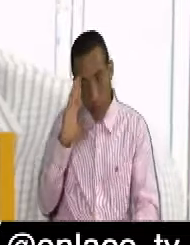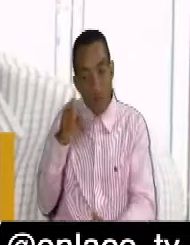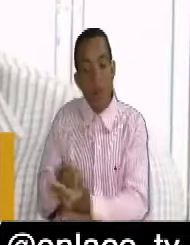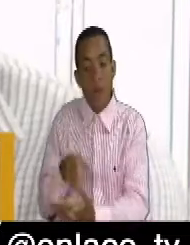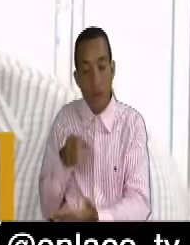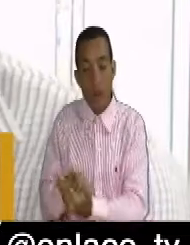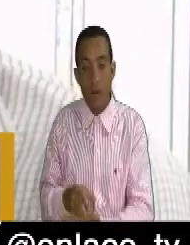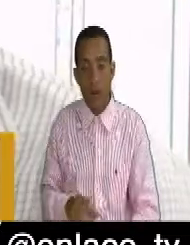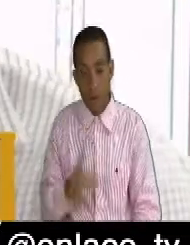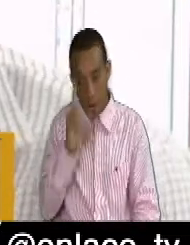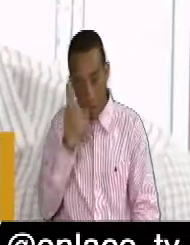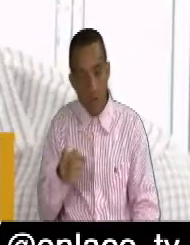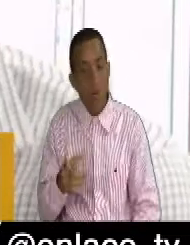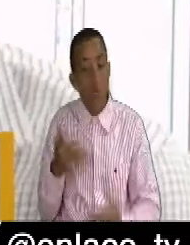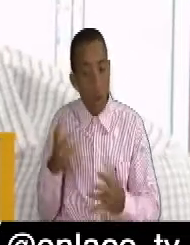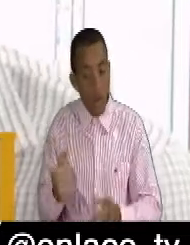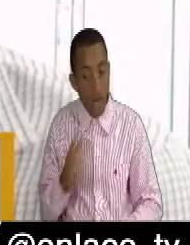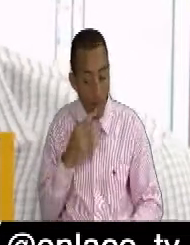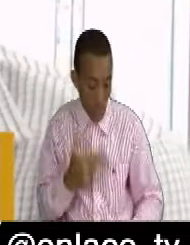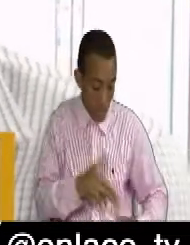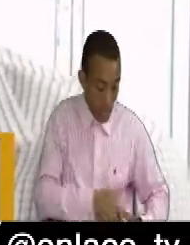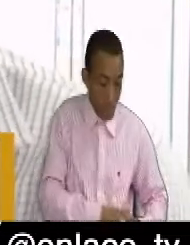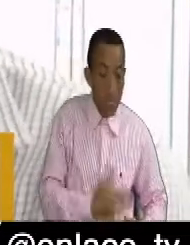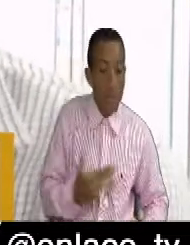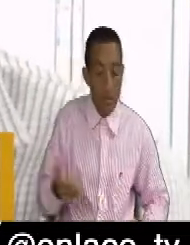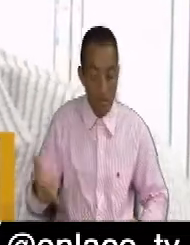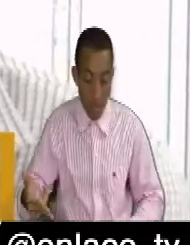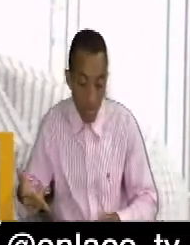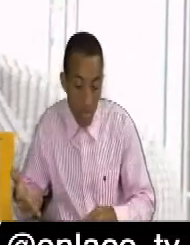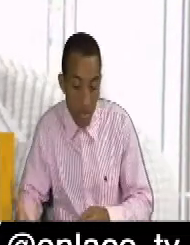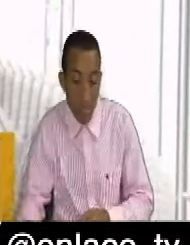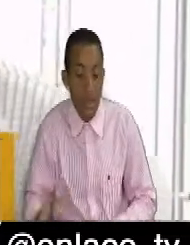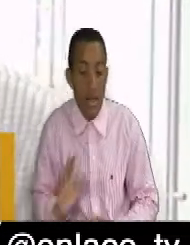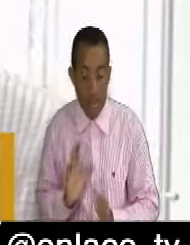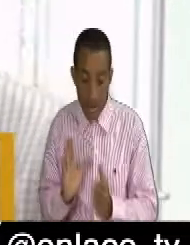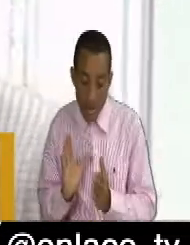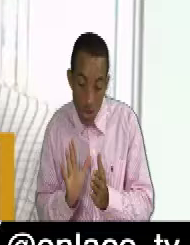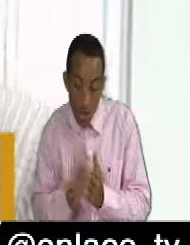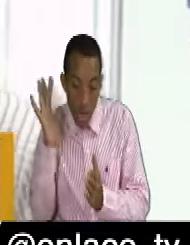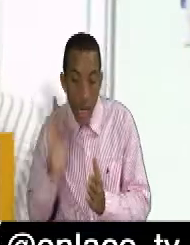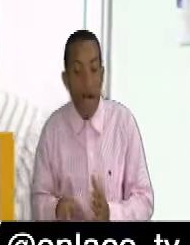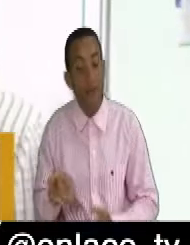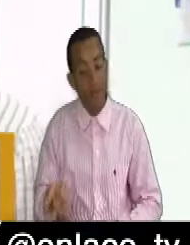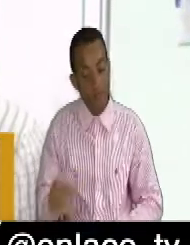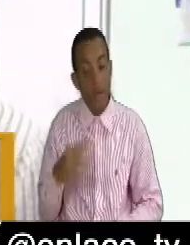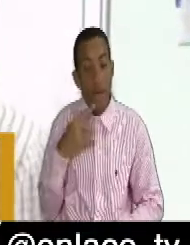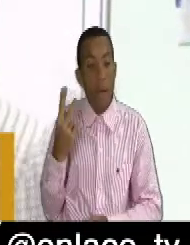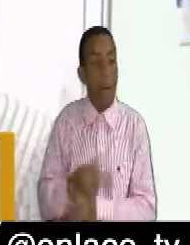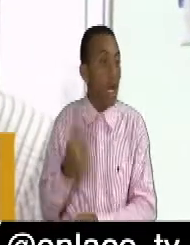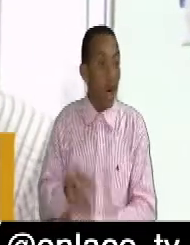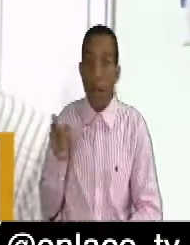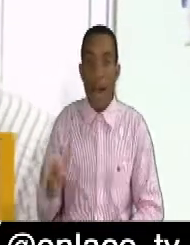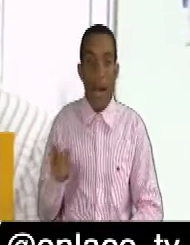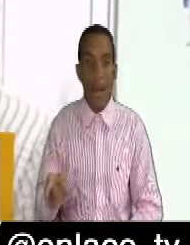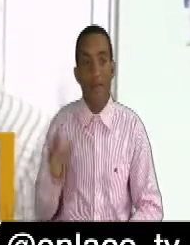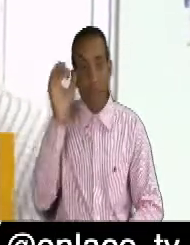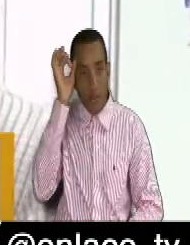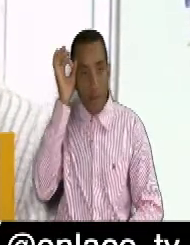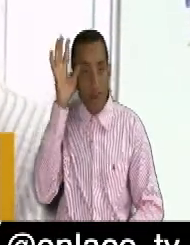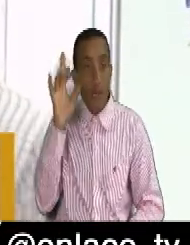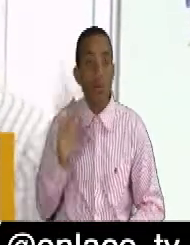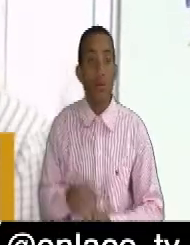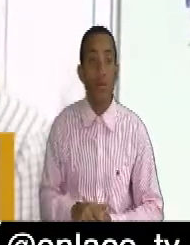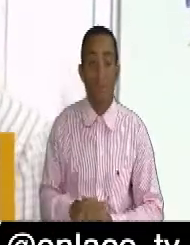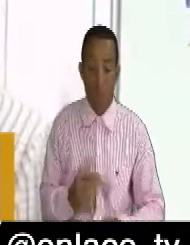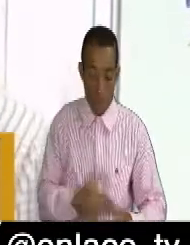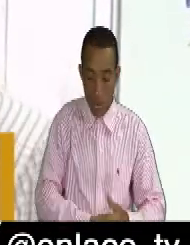ellos querían lo embalaban con un 38 que tenían ahí en la estación. Ahí le dijeron que si ellos querían lo embalaban. Que nada más era ponerle